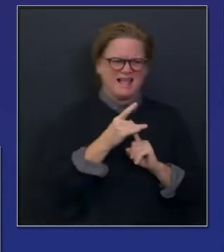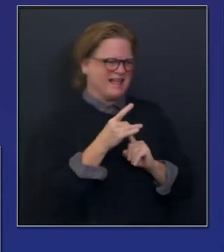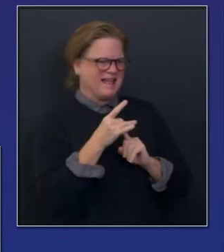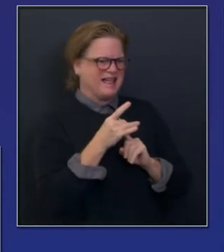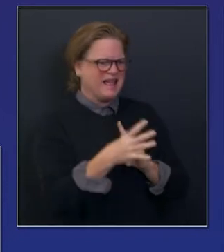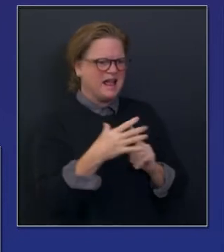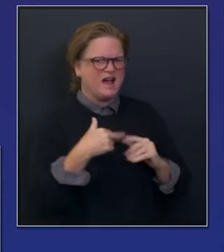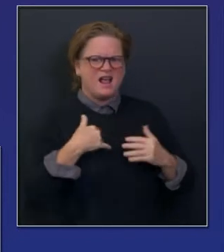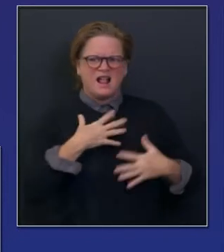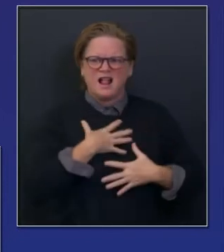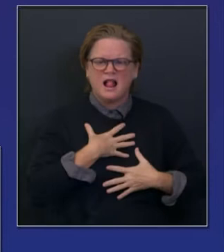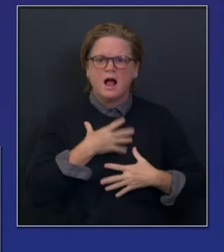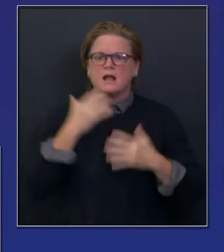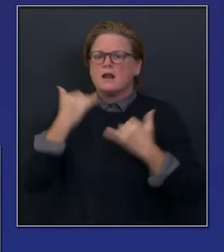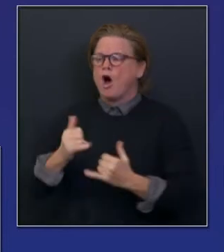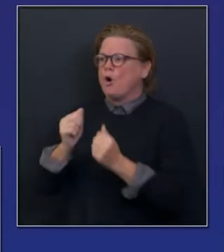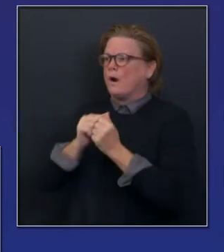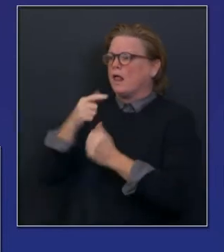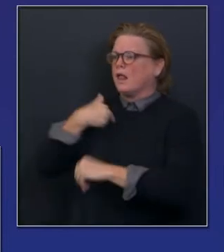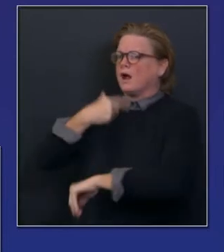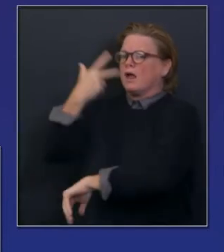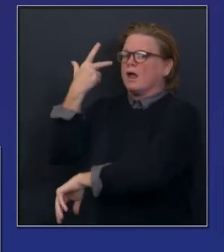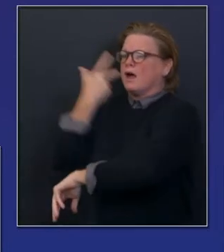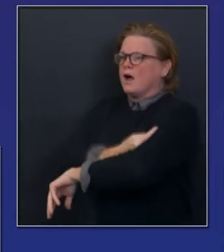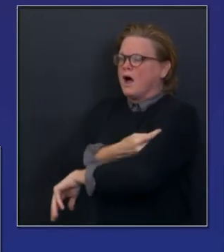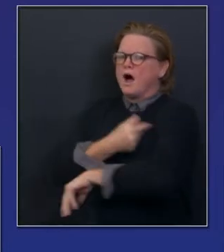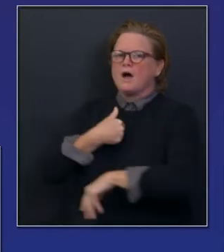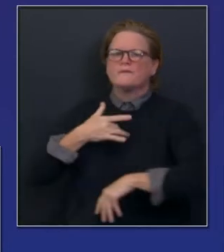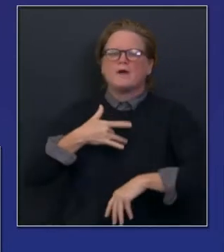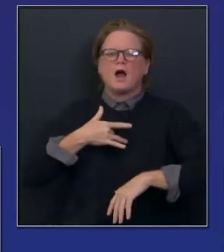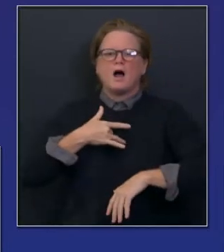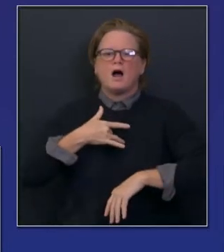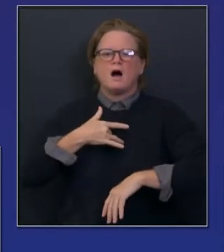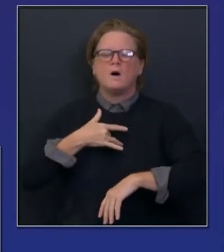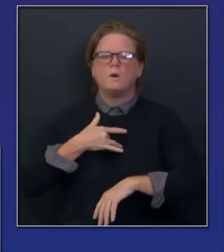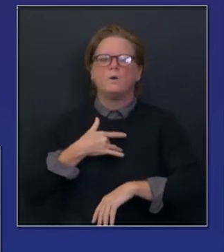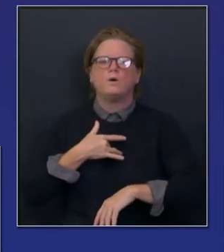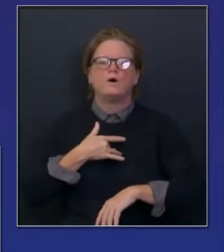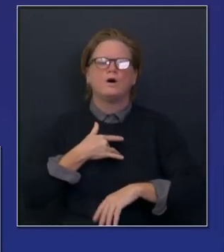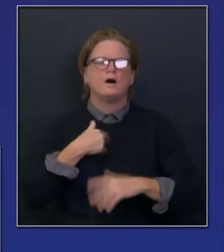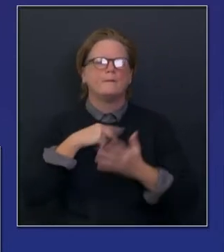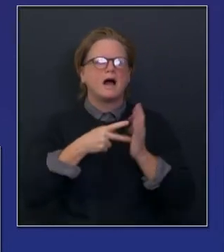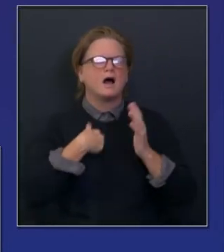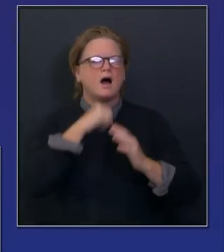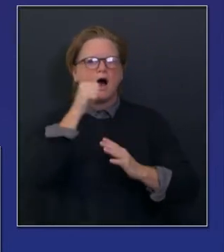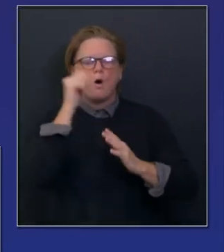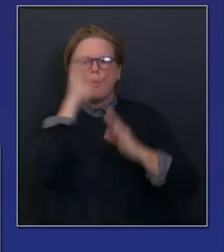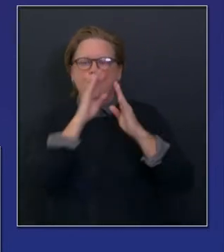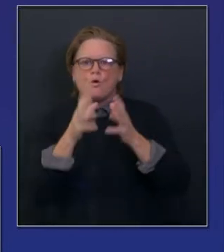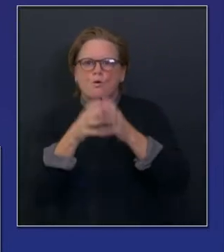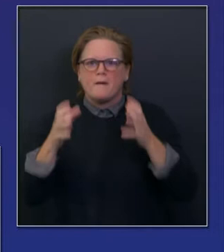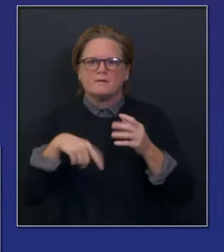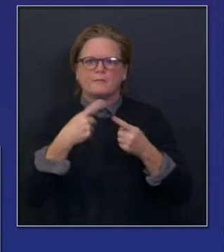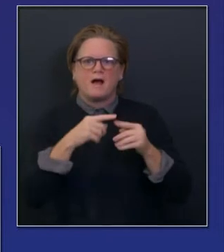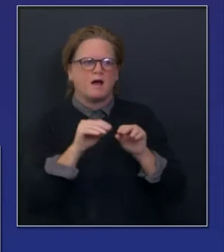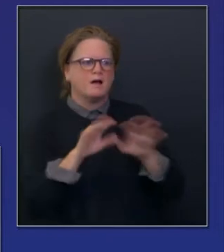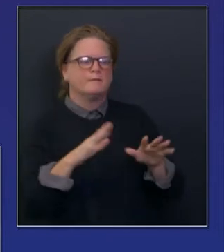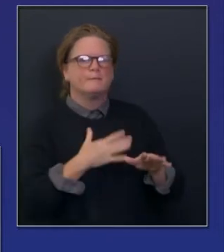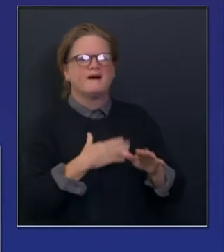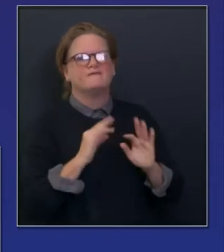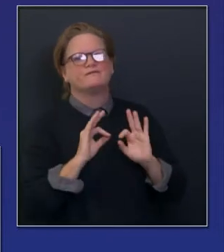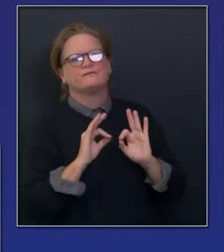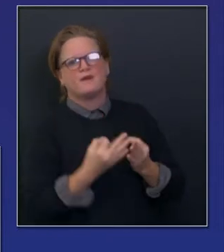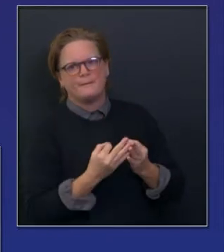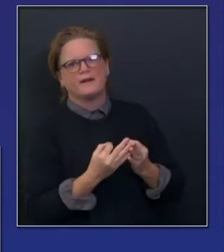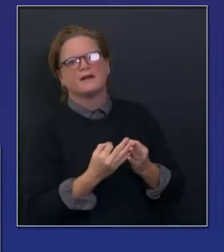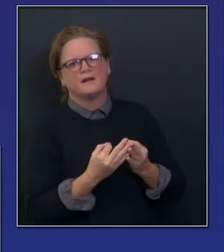ahora el poder saber que la primera fase de esta tanda de vacunas ha sido difundida. Y este es